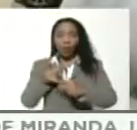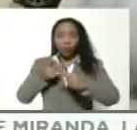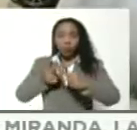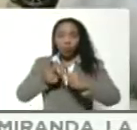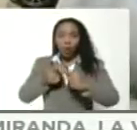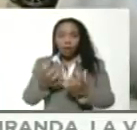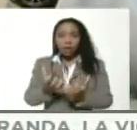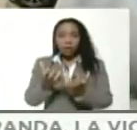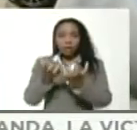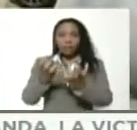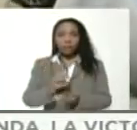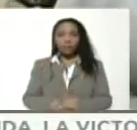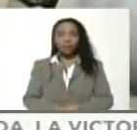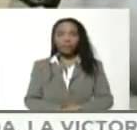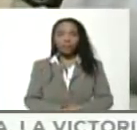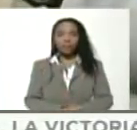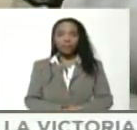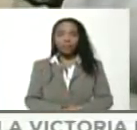ola.